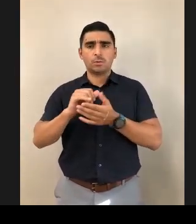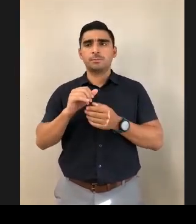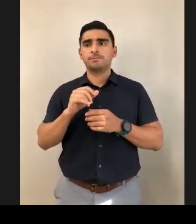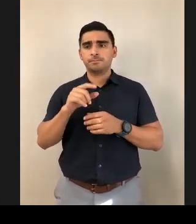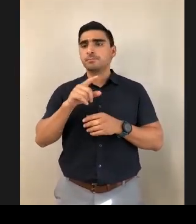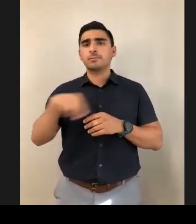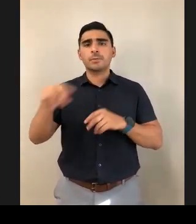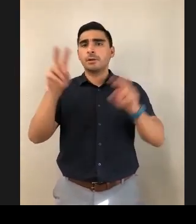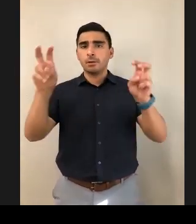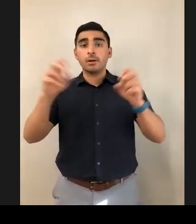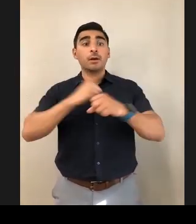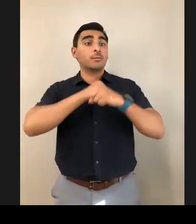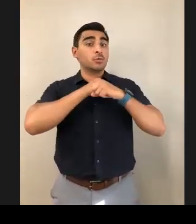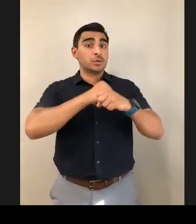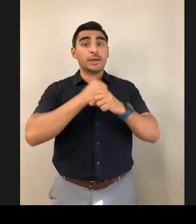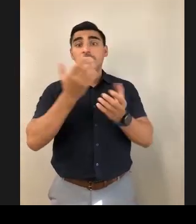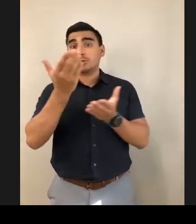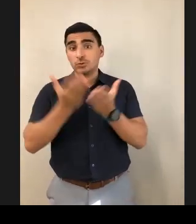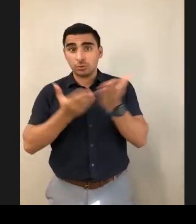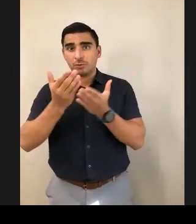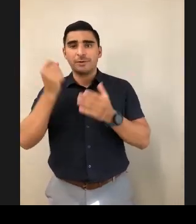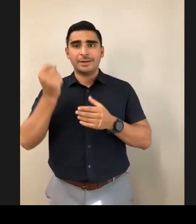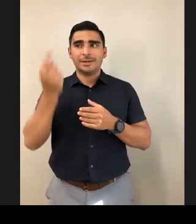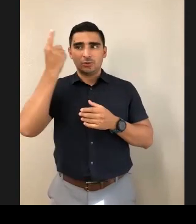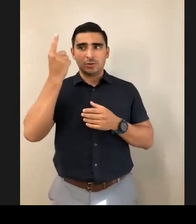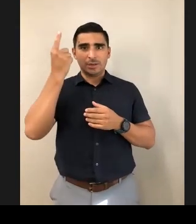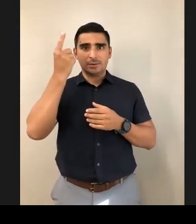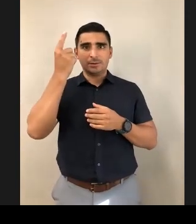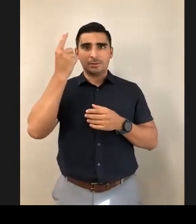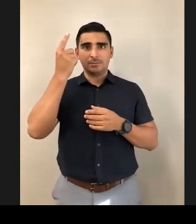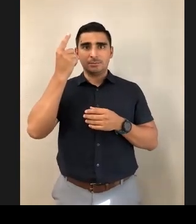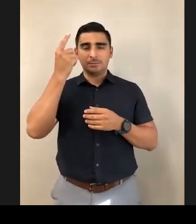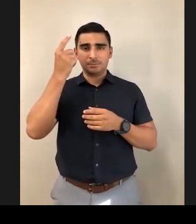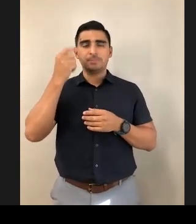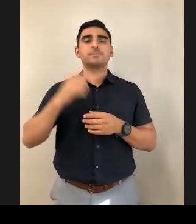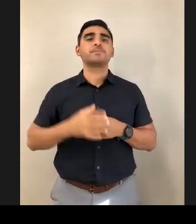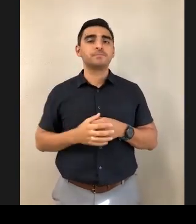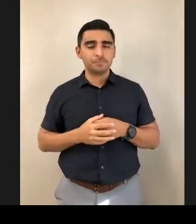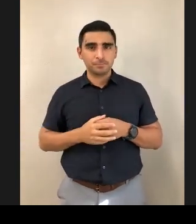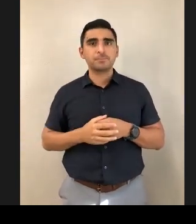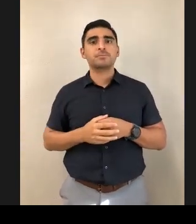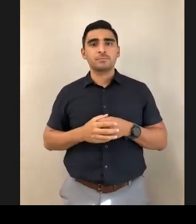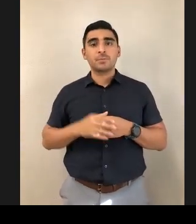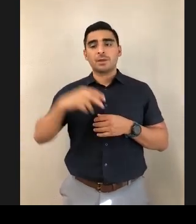York, y que habla del absurdo para entender el